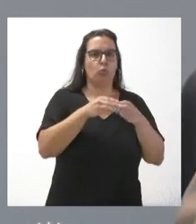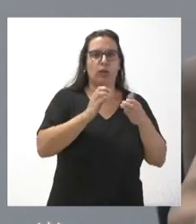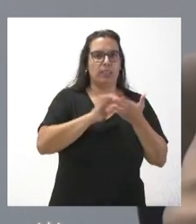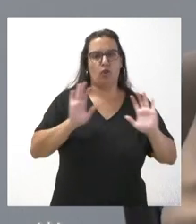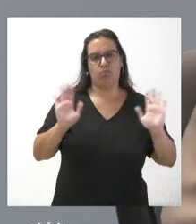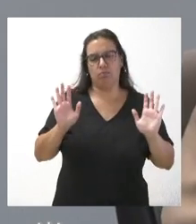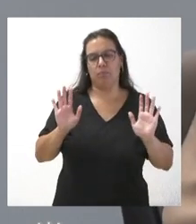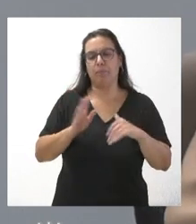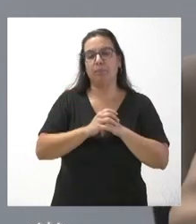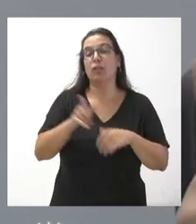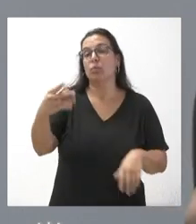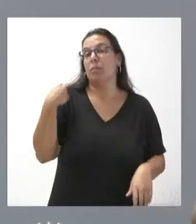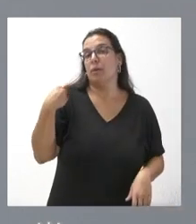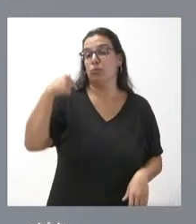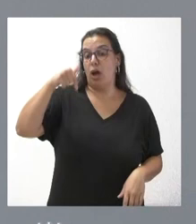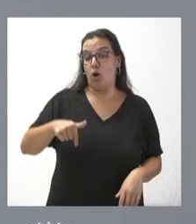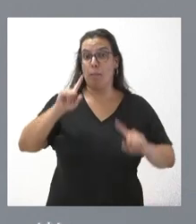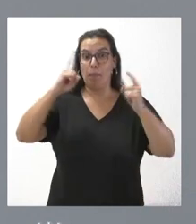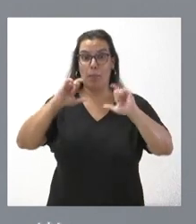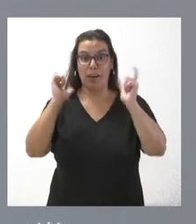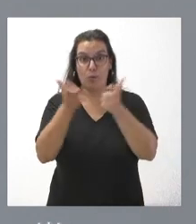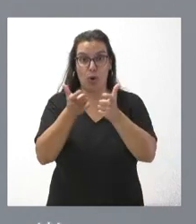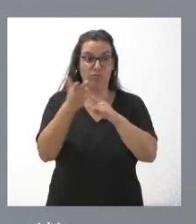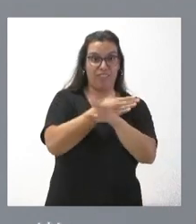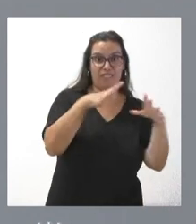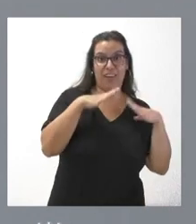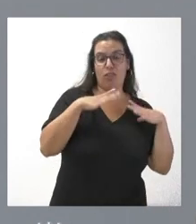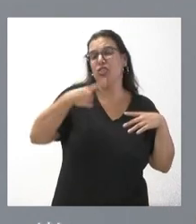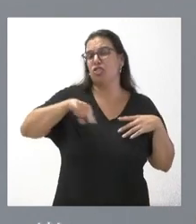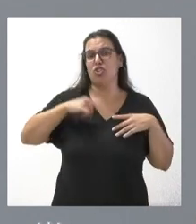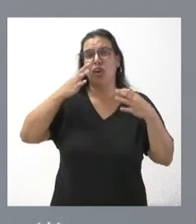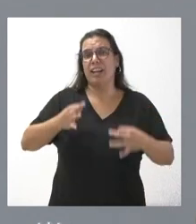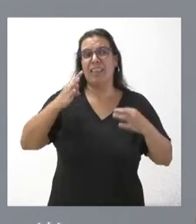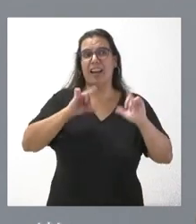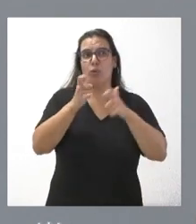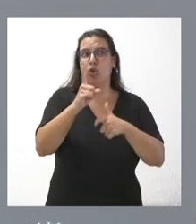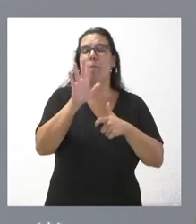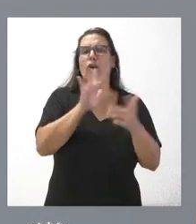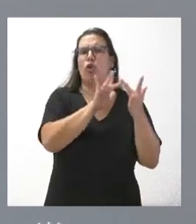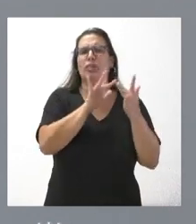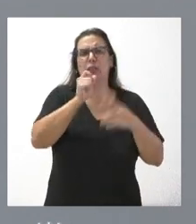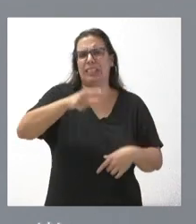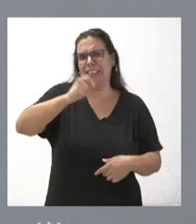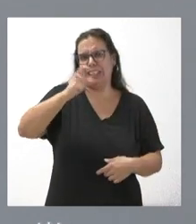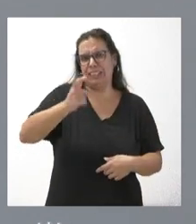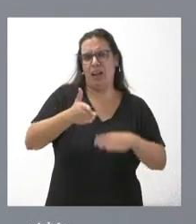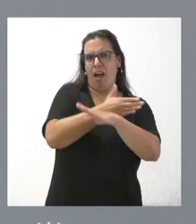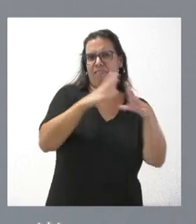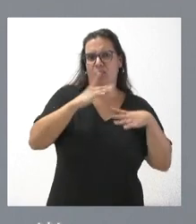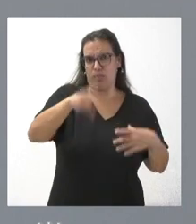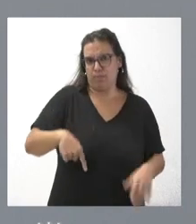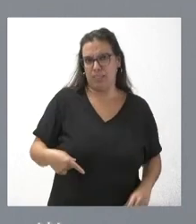Me dice usted cómo ha sido esta toma de contacto. Estamos en contacto permanente, aunque no ha habido reuniones del Consejo de